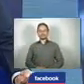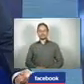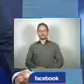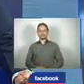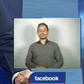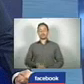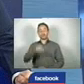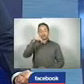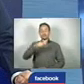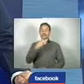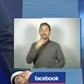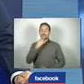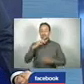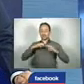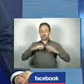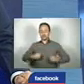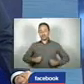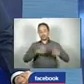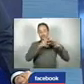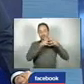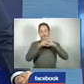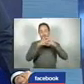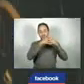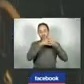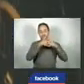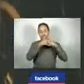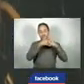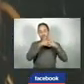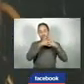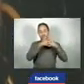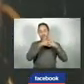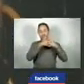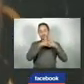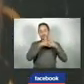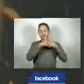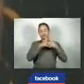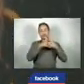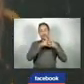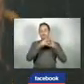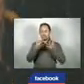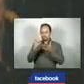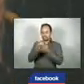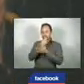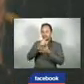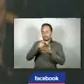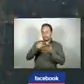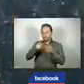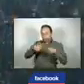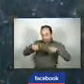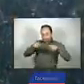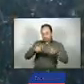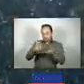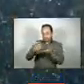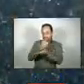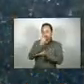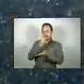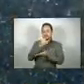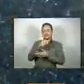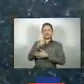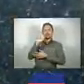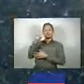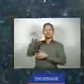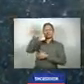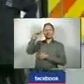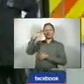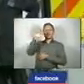Este viernes el gobierno estadounidense ganó un recurso presentado ante el Tribunal de Apelación de Londres contra